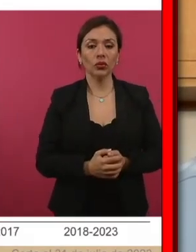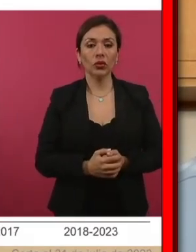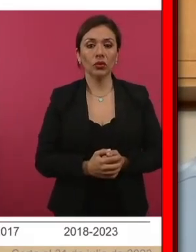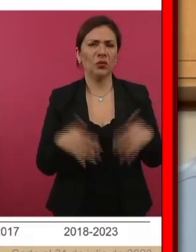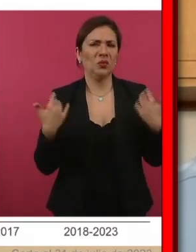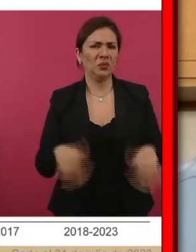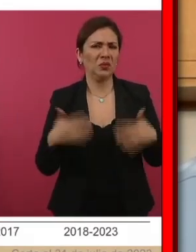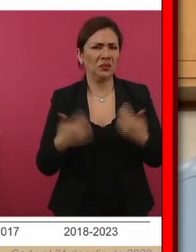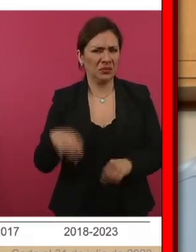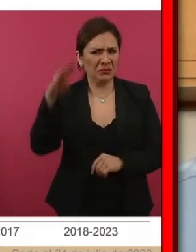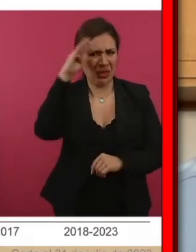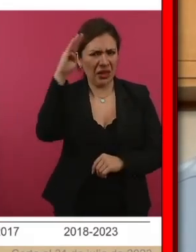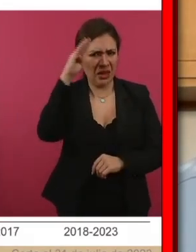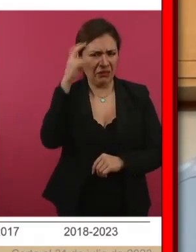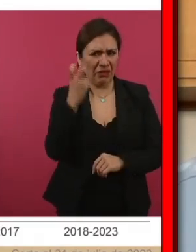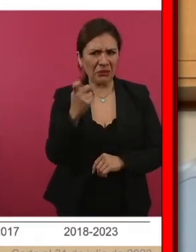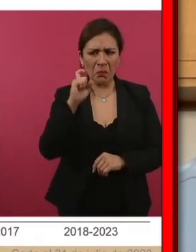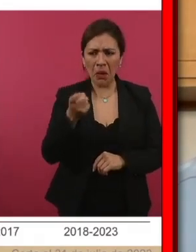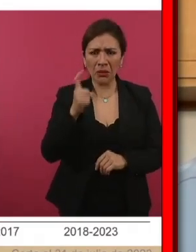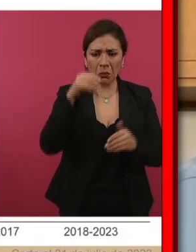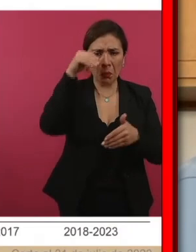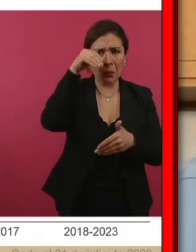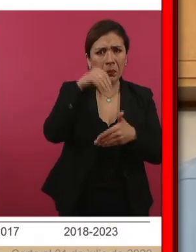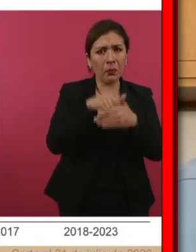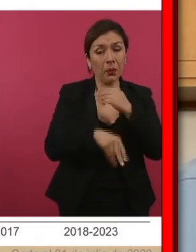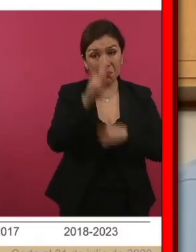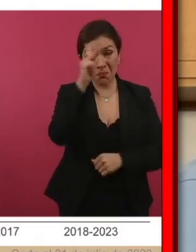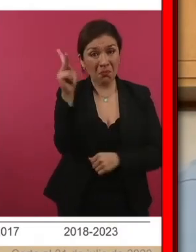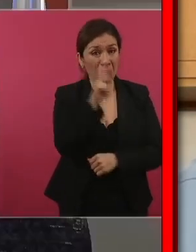tremenda la devaluación del peso